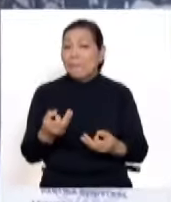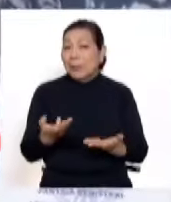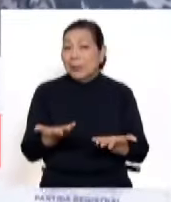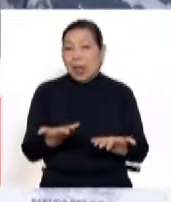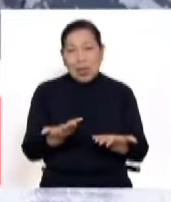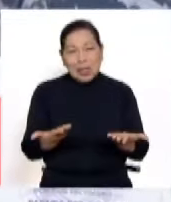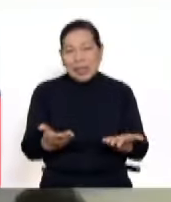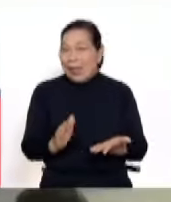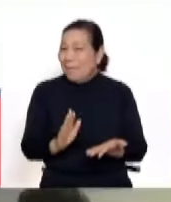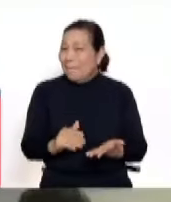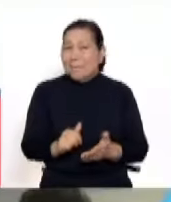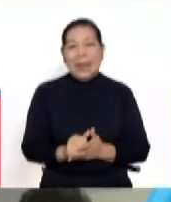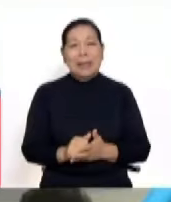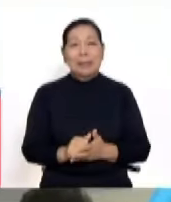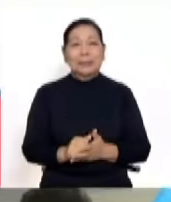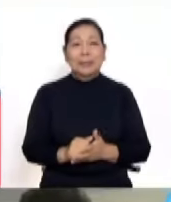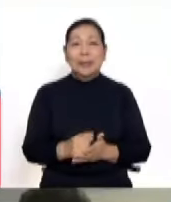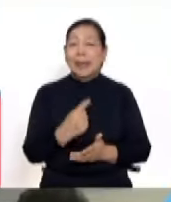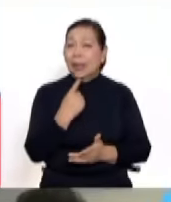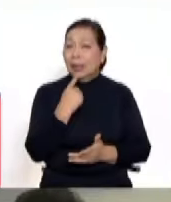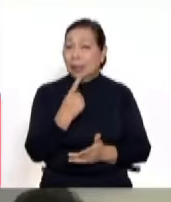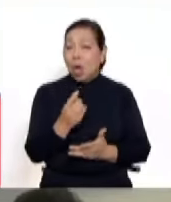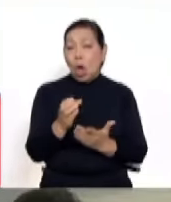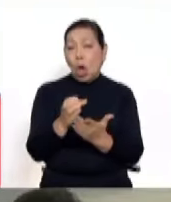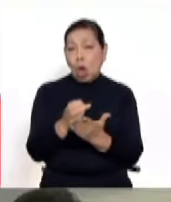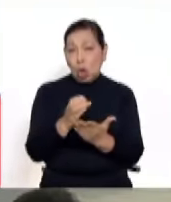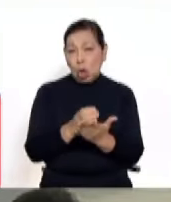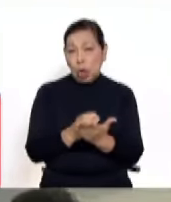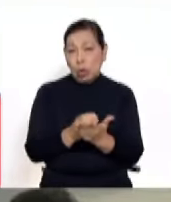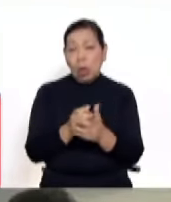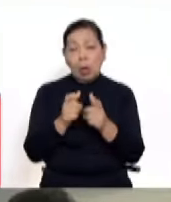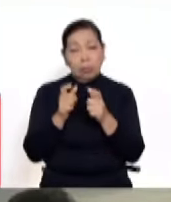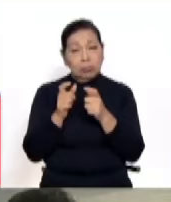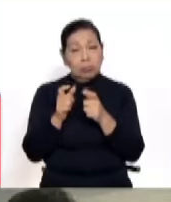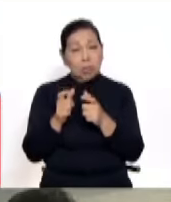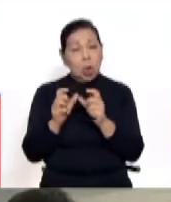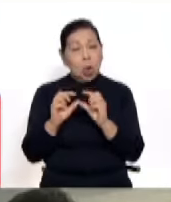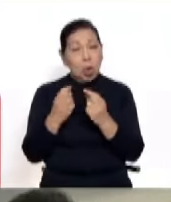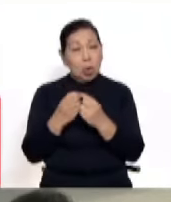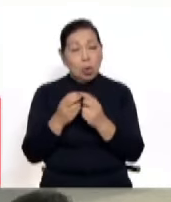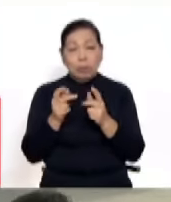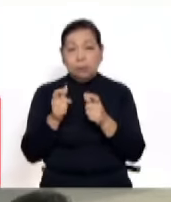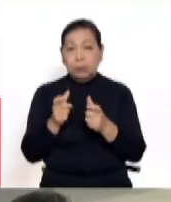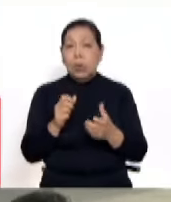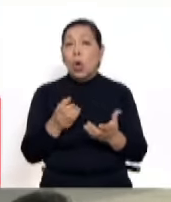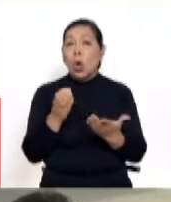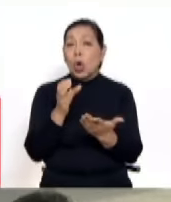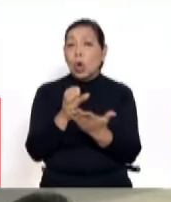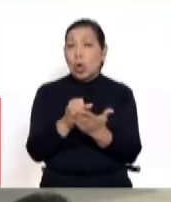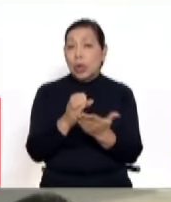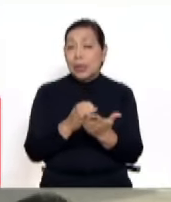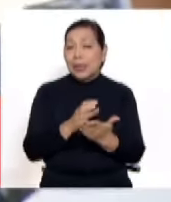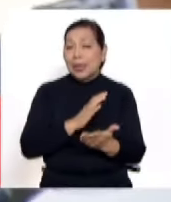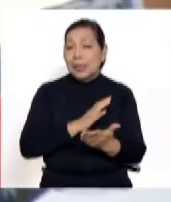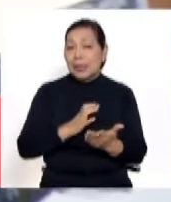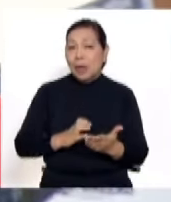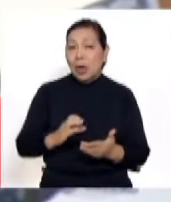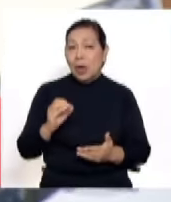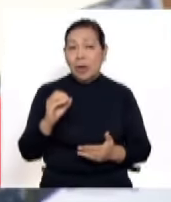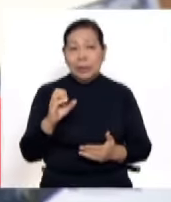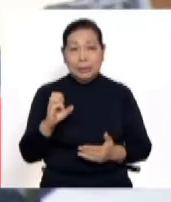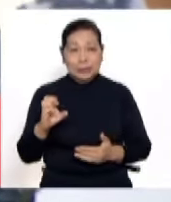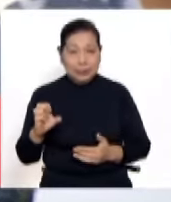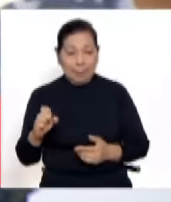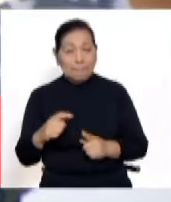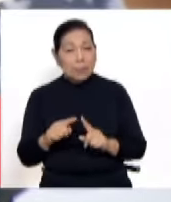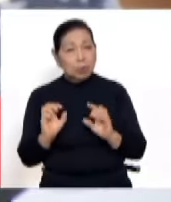presuntas irregularidades. Asimismo indica que los contratos están bajo supervisión del organismo supervisor de las contrataciones del Estado, OCE, y